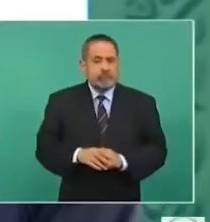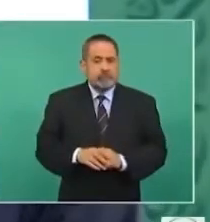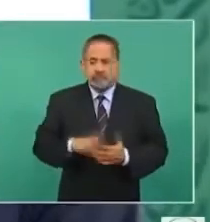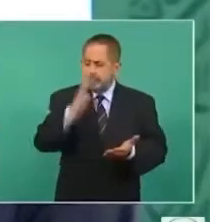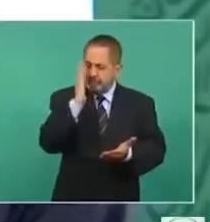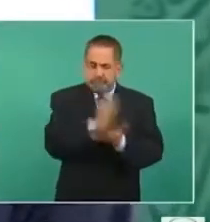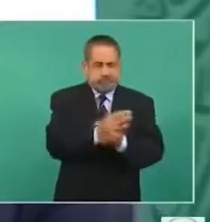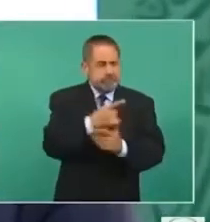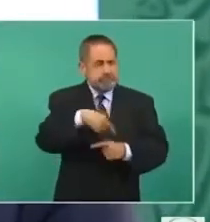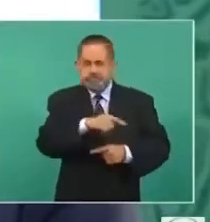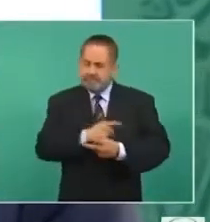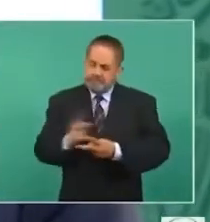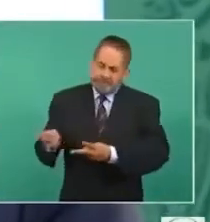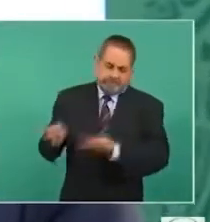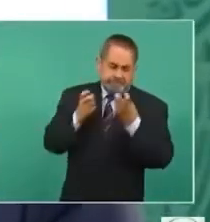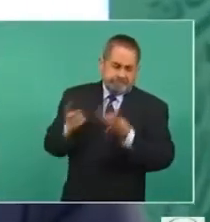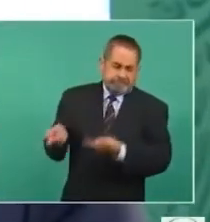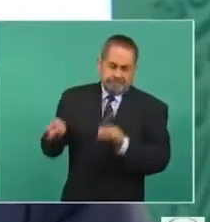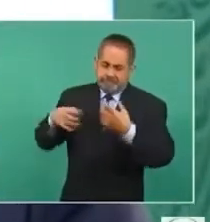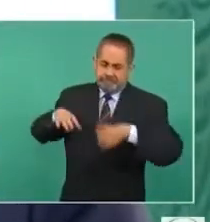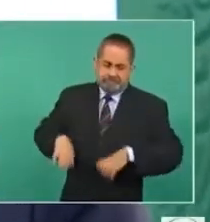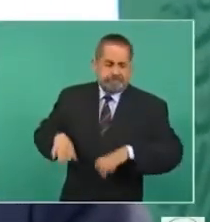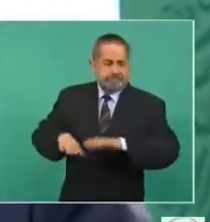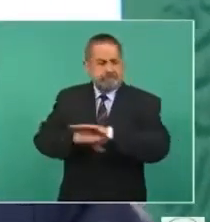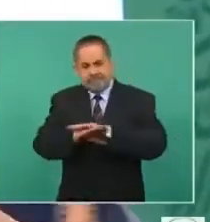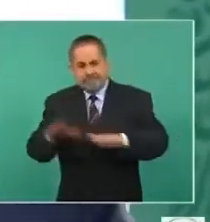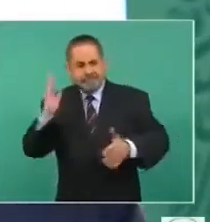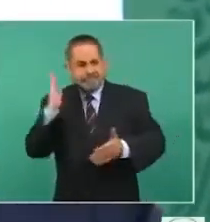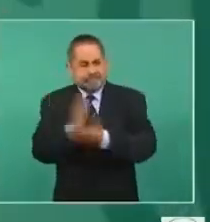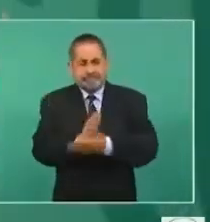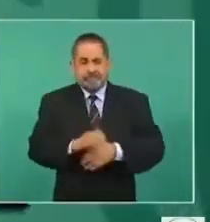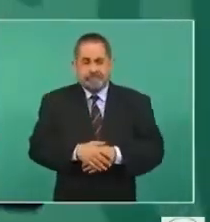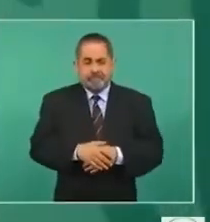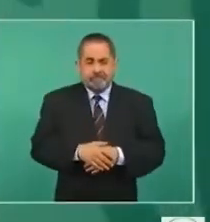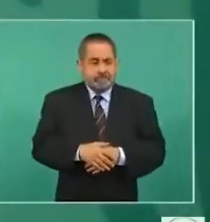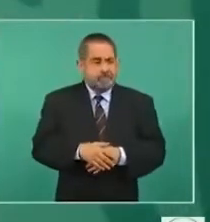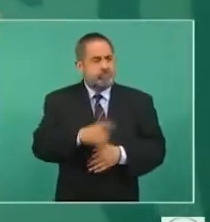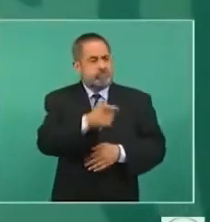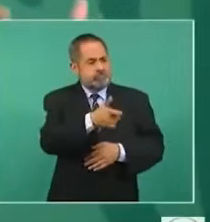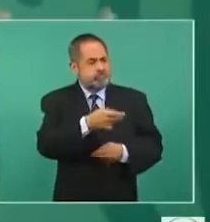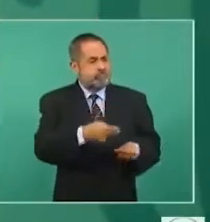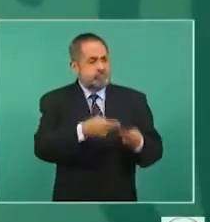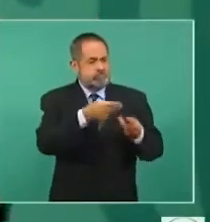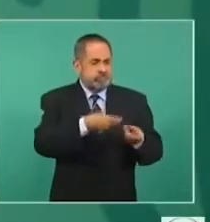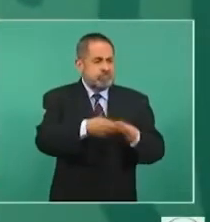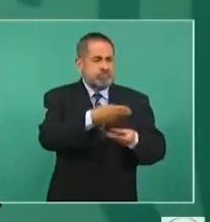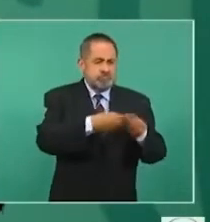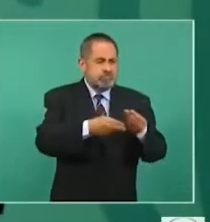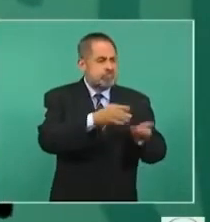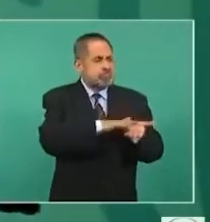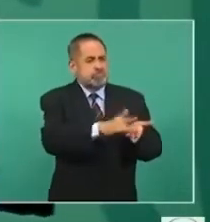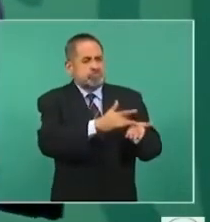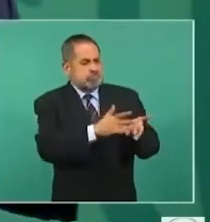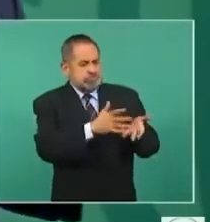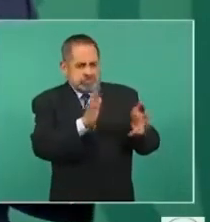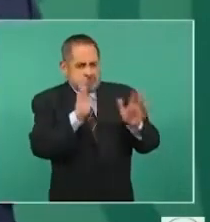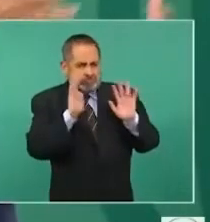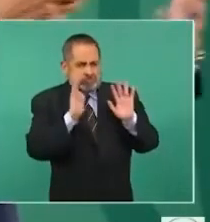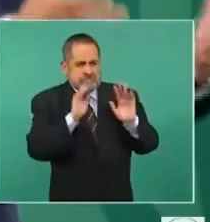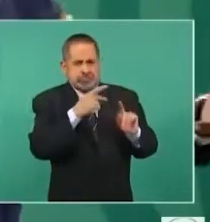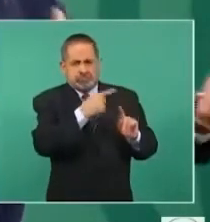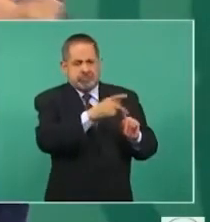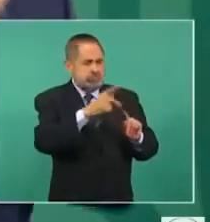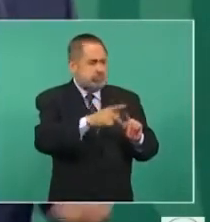Se acabó la robadera. Y ellos pueden estar financiando y apoyando